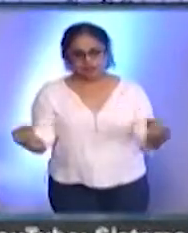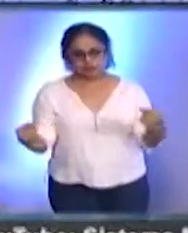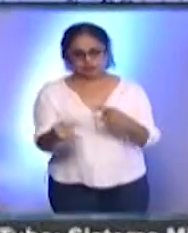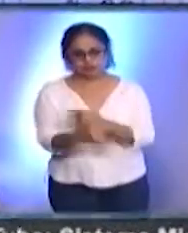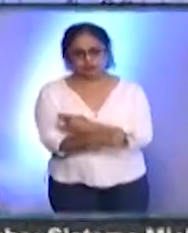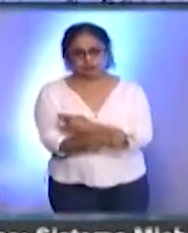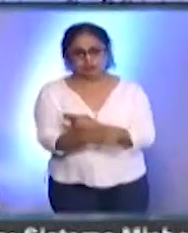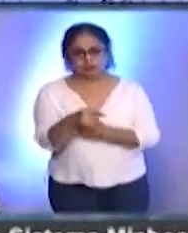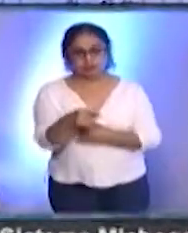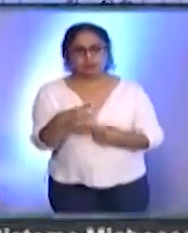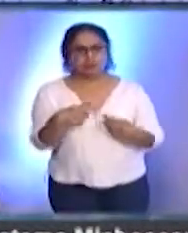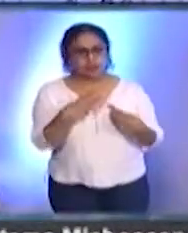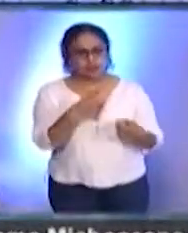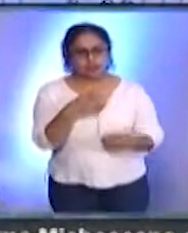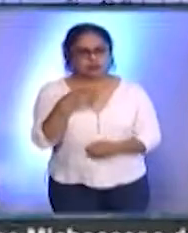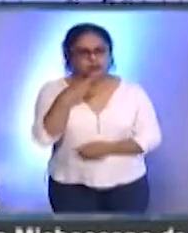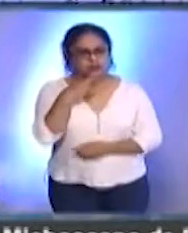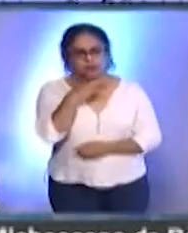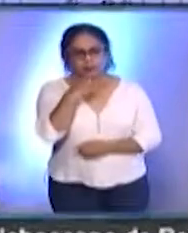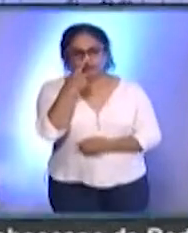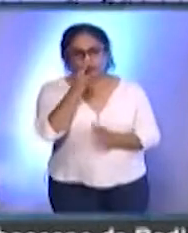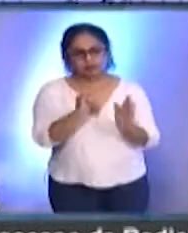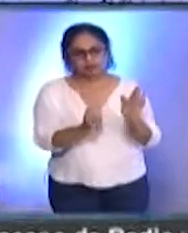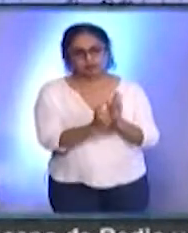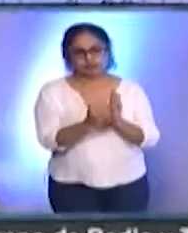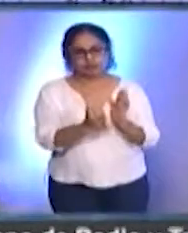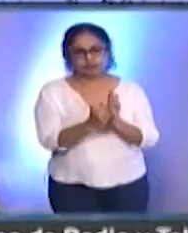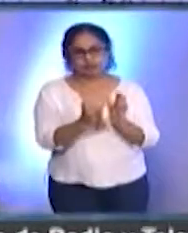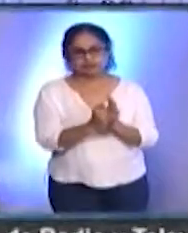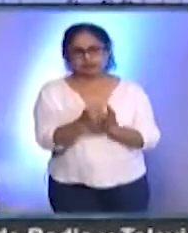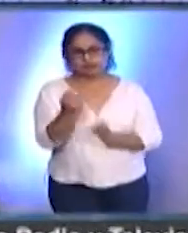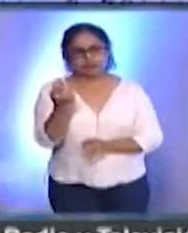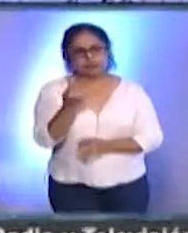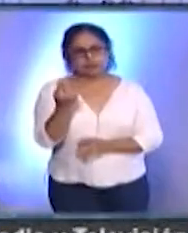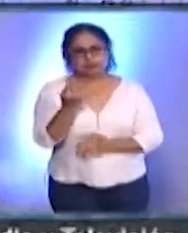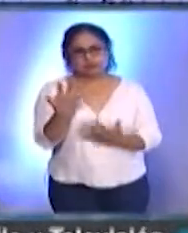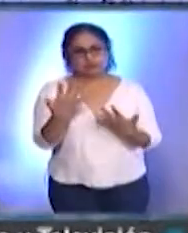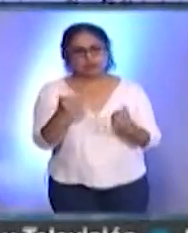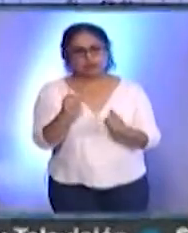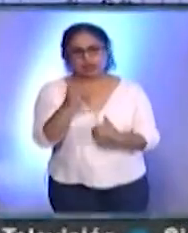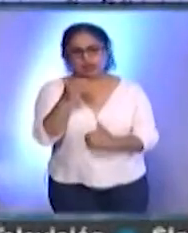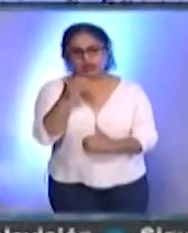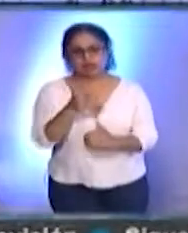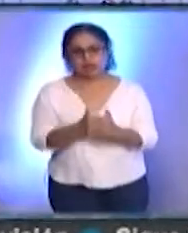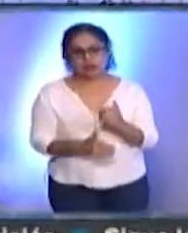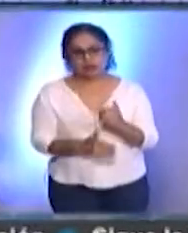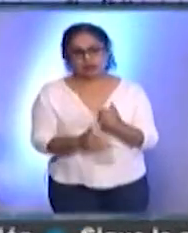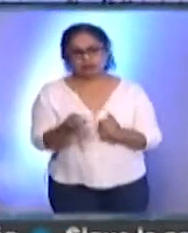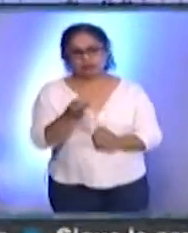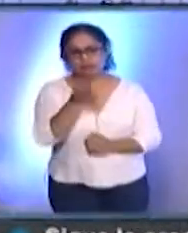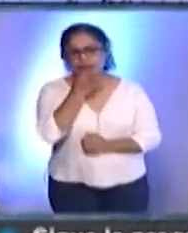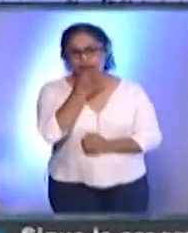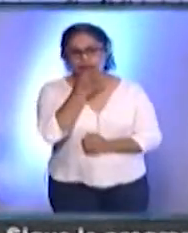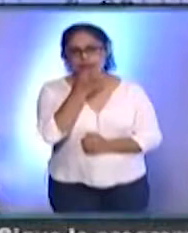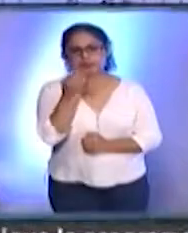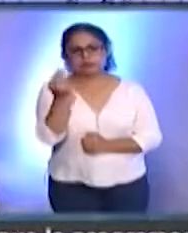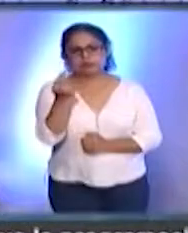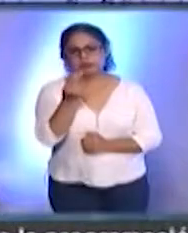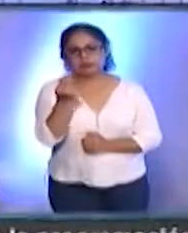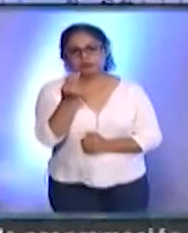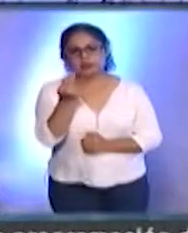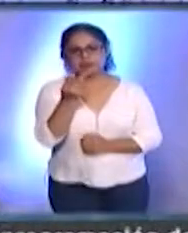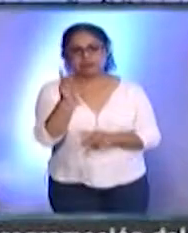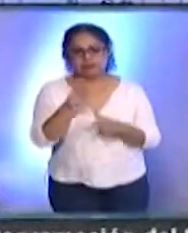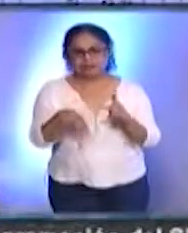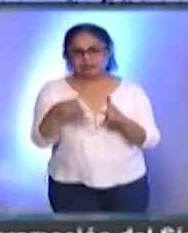las facilidades necesarias a la constructora encargada con el fin de que la concluya lo más pronto posible y no se continúe